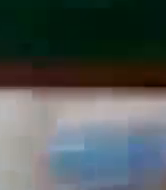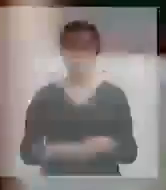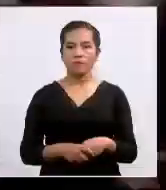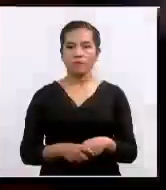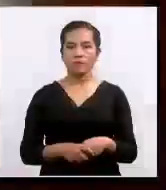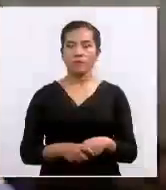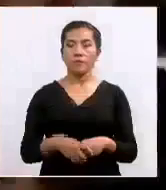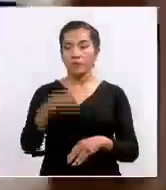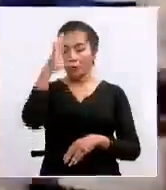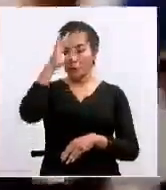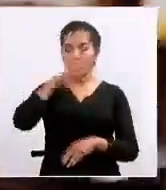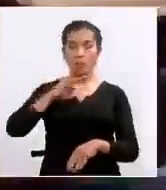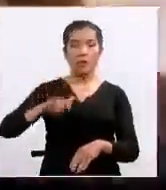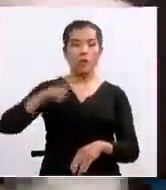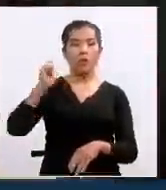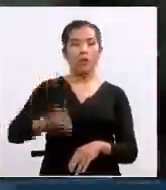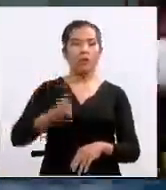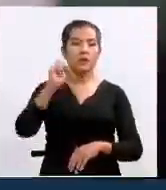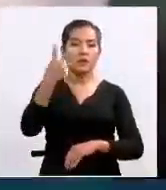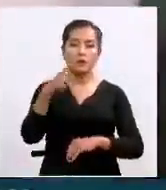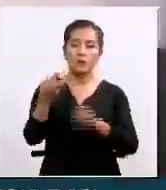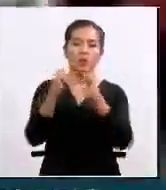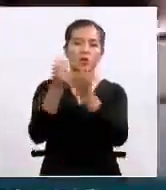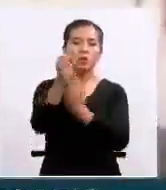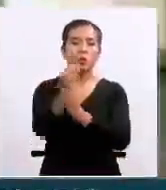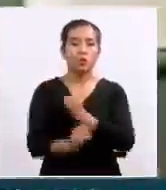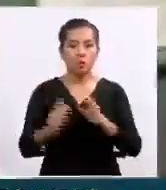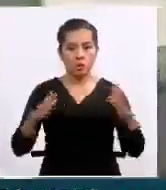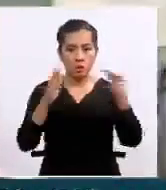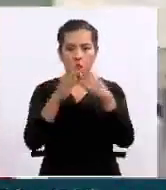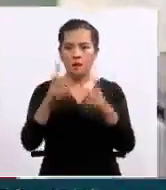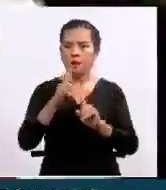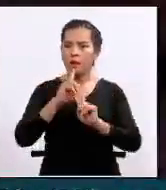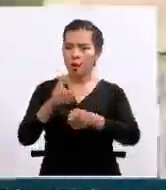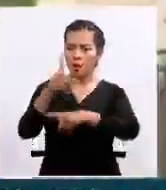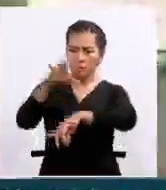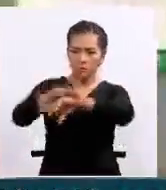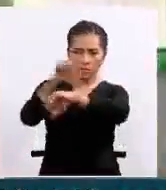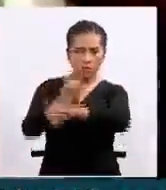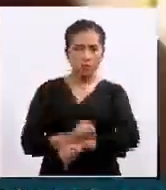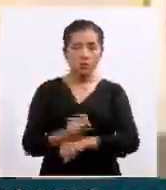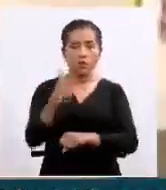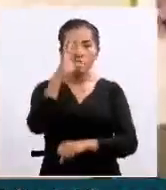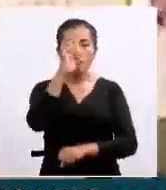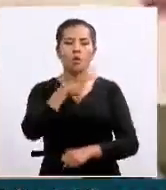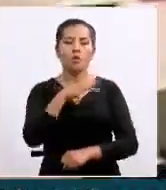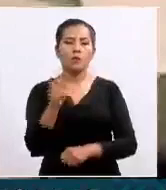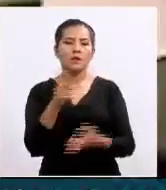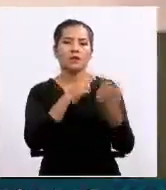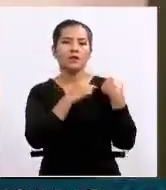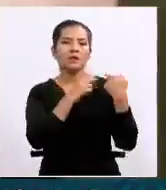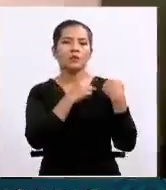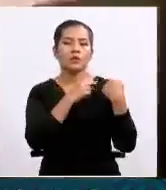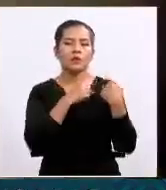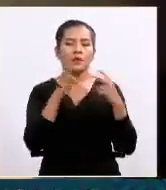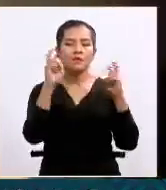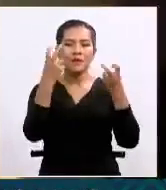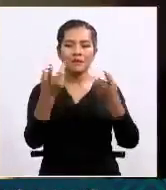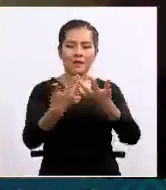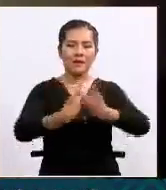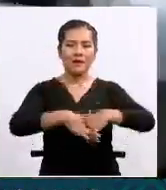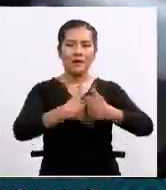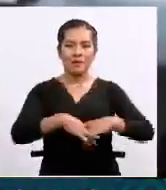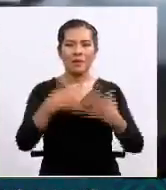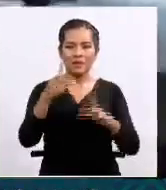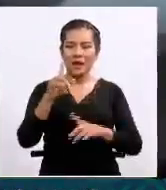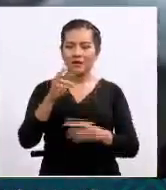Un juez del juzgado segundo de instrucción de la zona sur determinó detención preventiva de un mes en el penal de San Pedro para el empresario Emilio